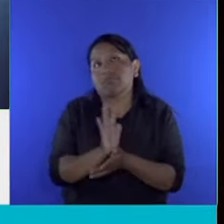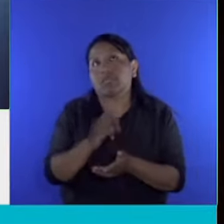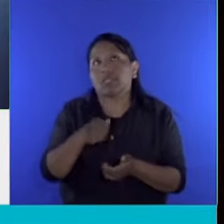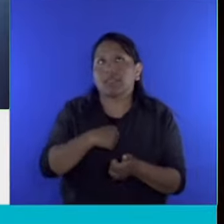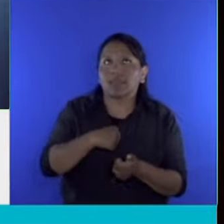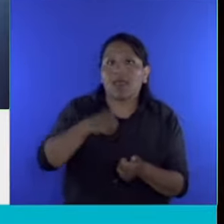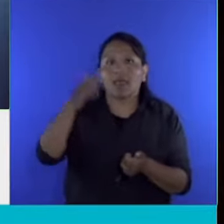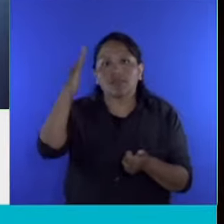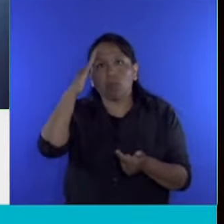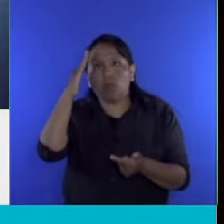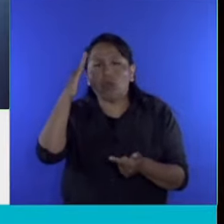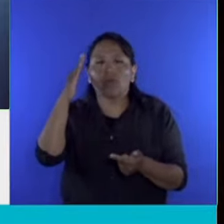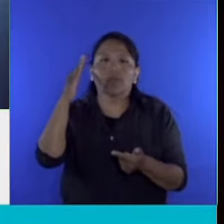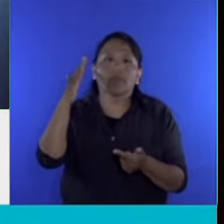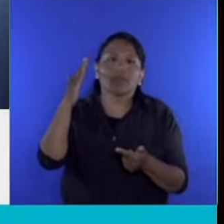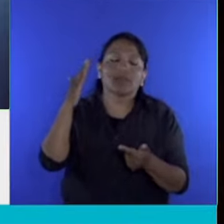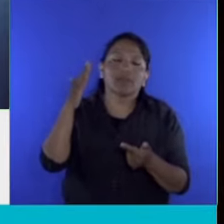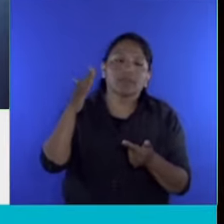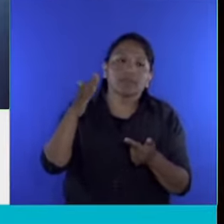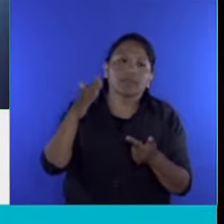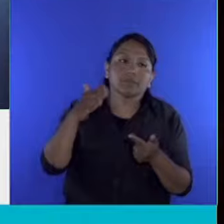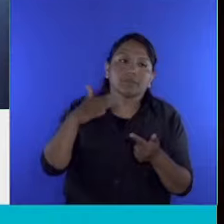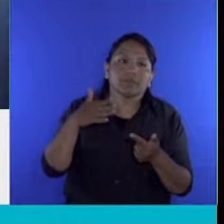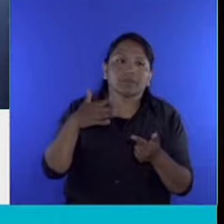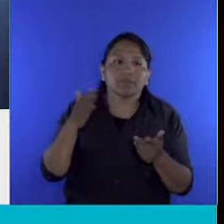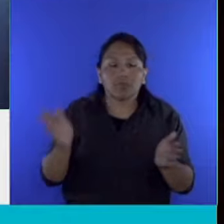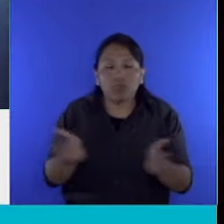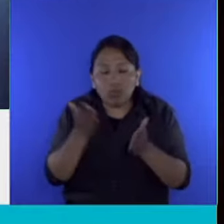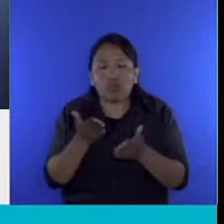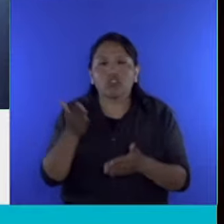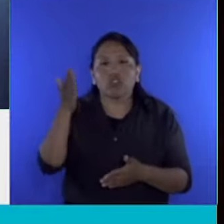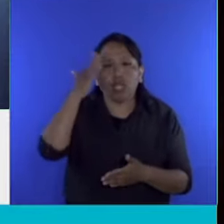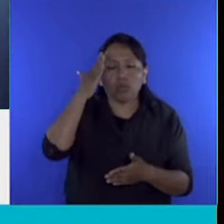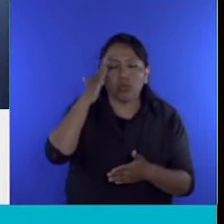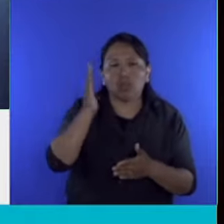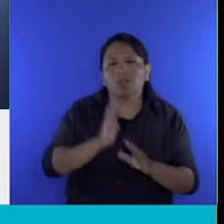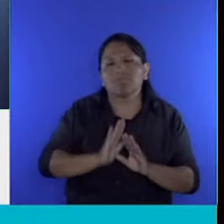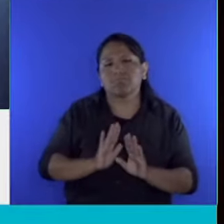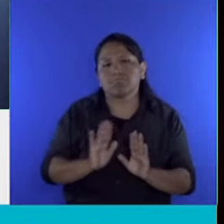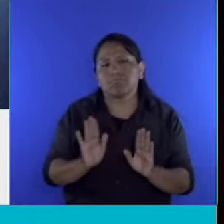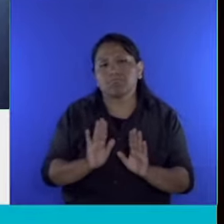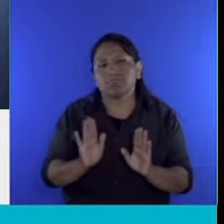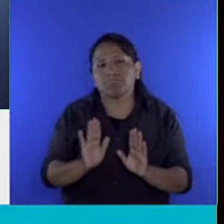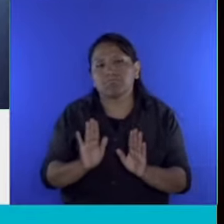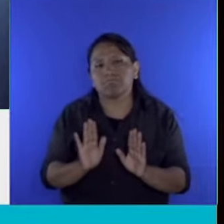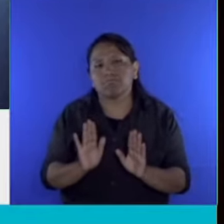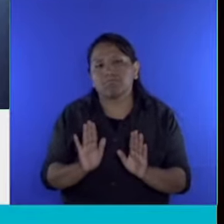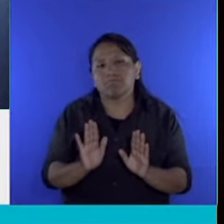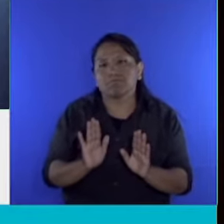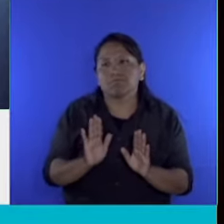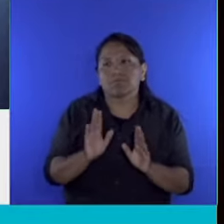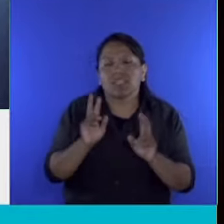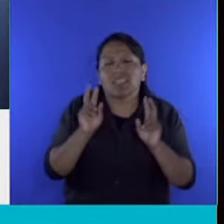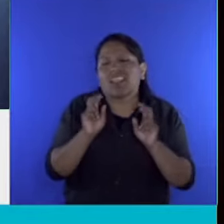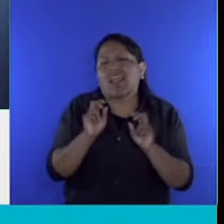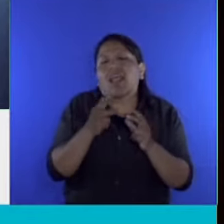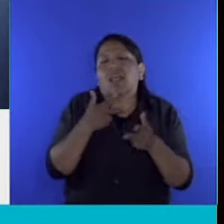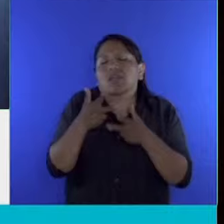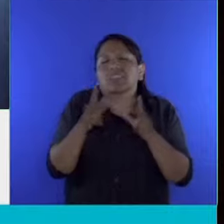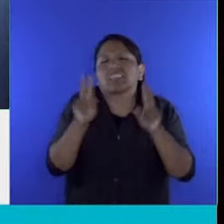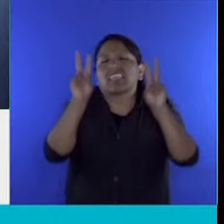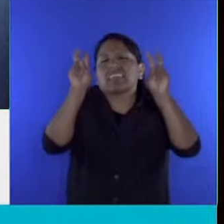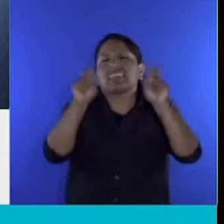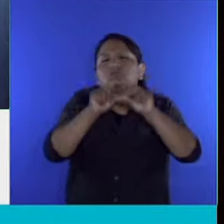de memoria de promoción de la cultura basta con mencionar algunos títulos y no tenemos nada